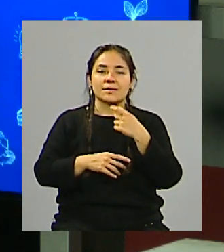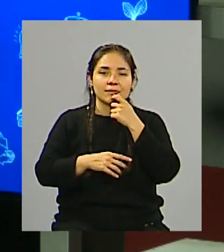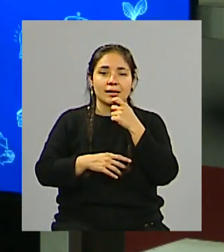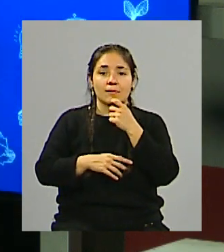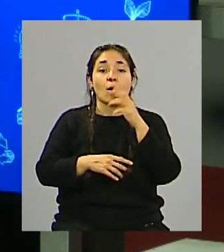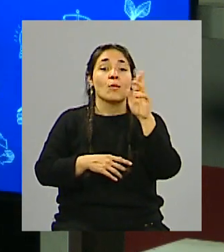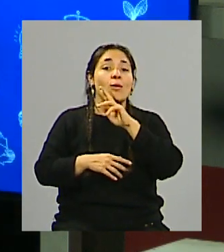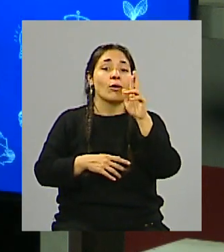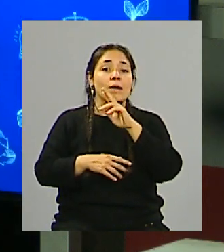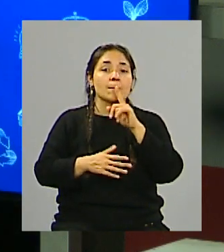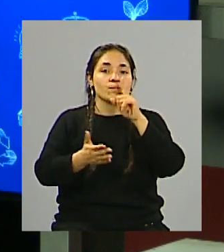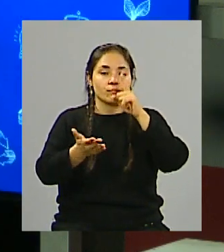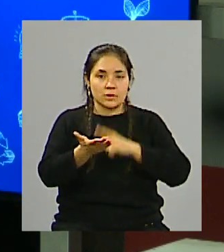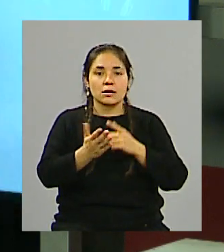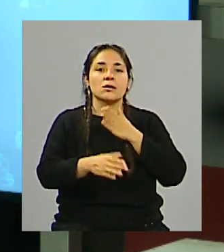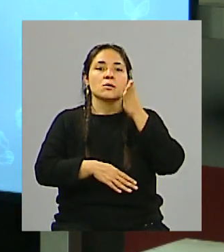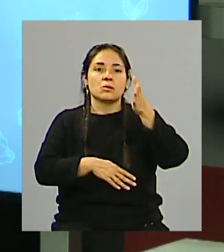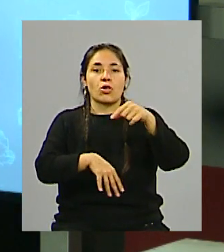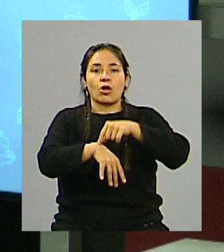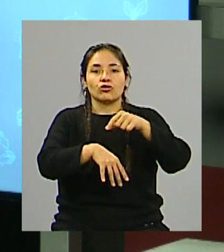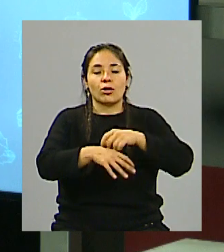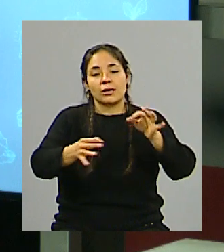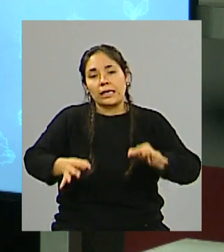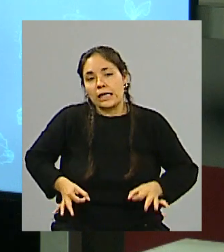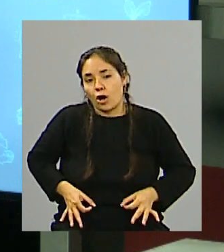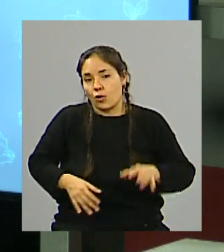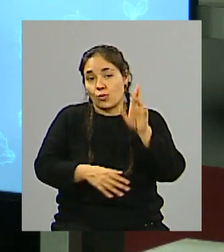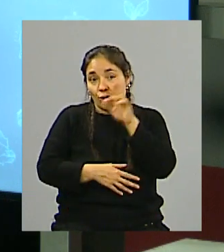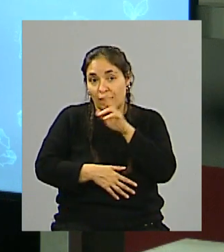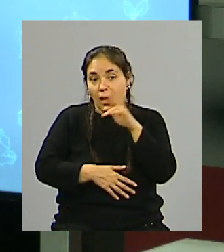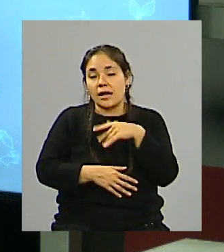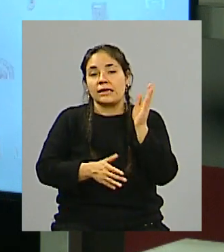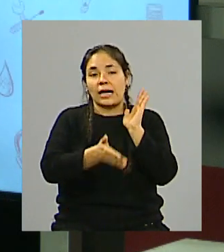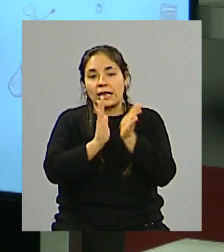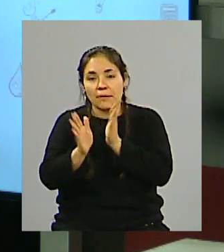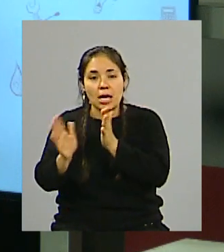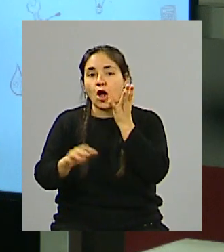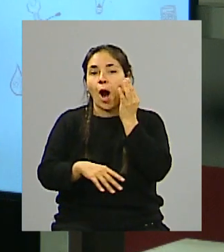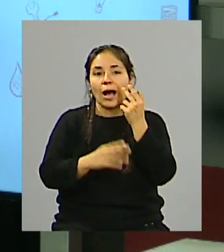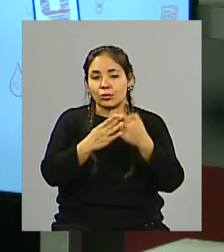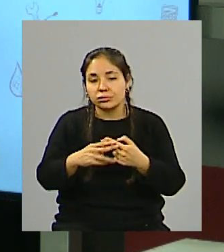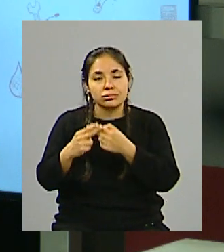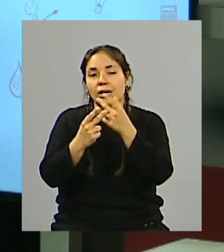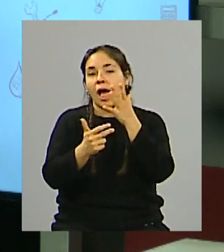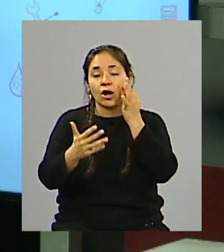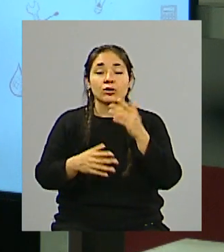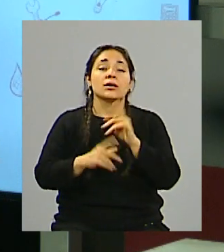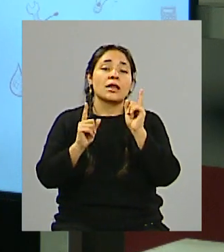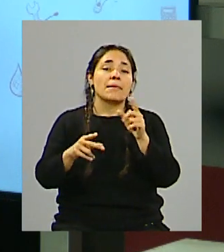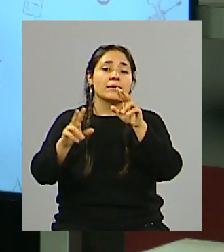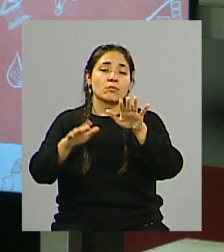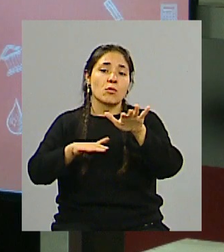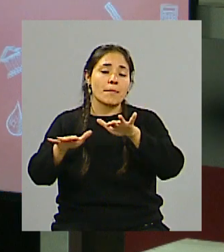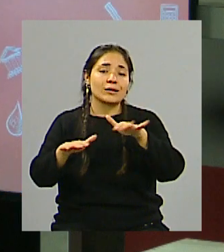el cual las mujeres deciden ir a hacerse un estudio, a seguir un tratamiento médico, lo que sea, y después durante la gestación, en